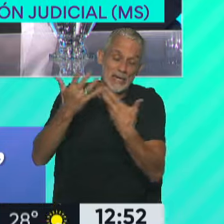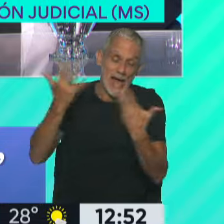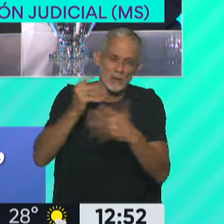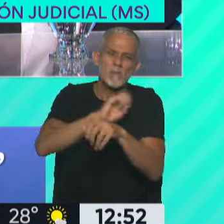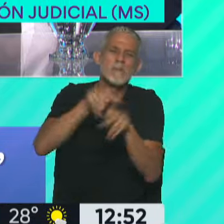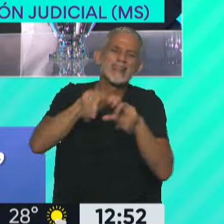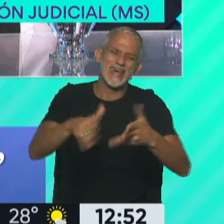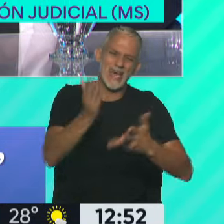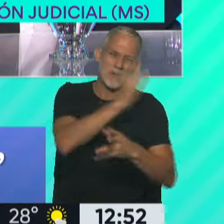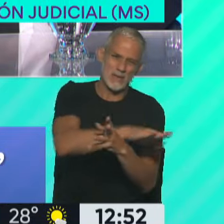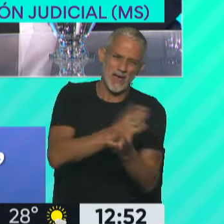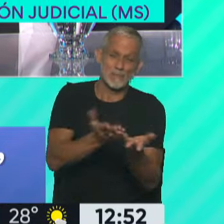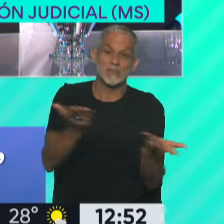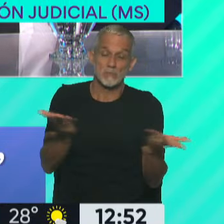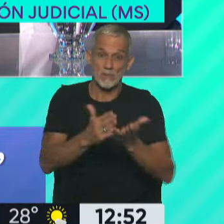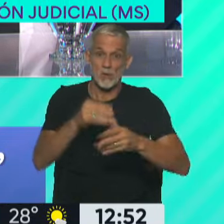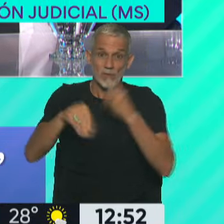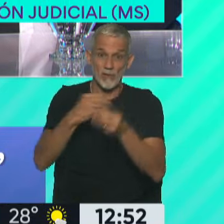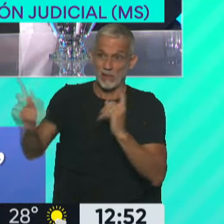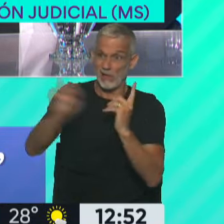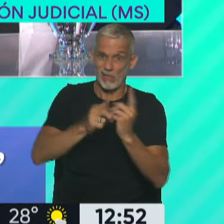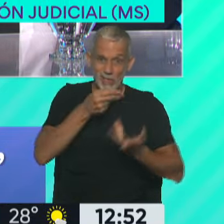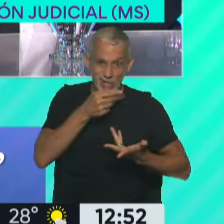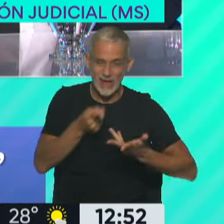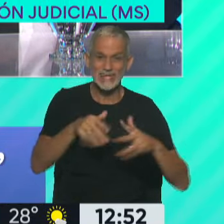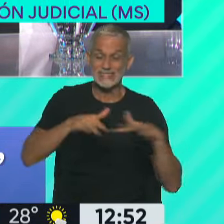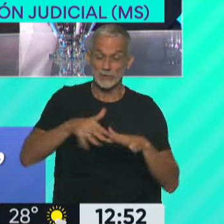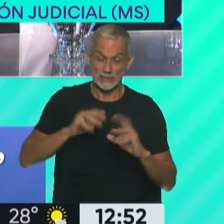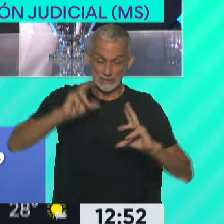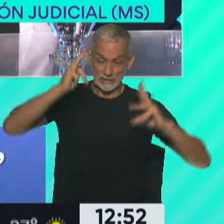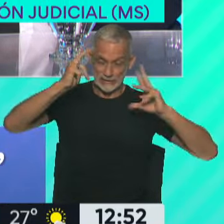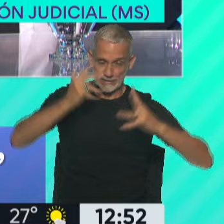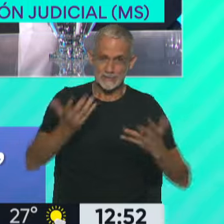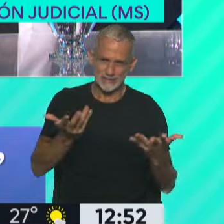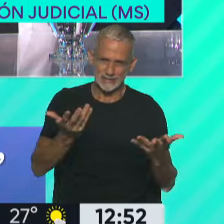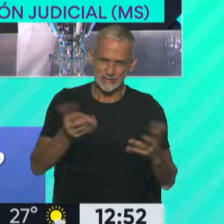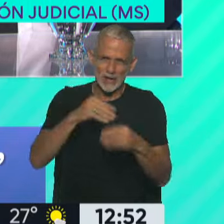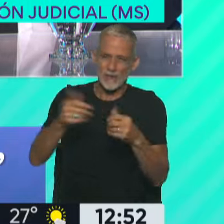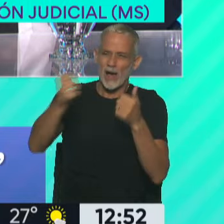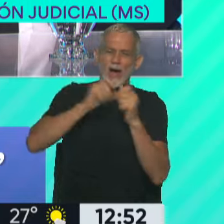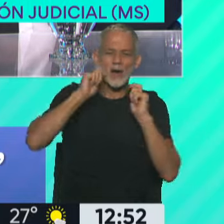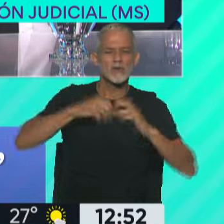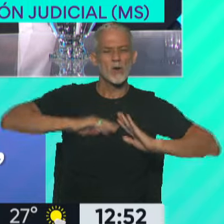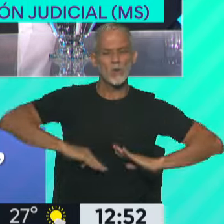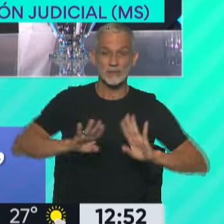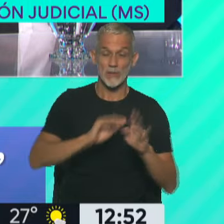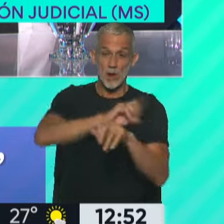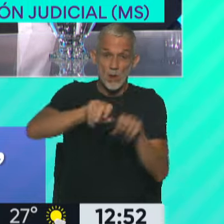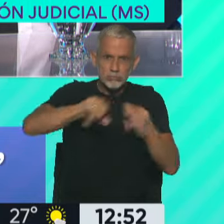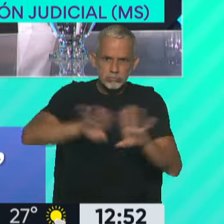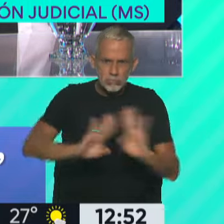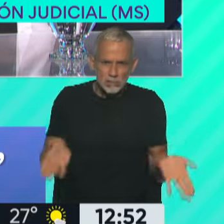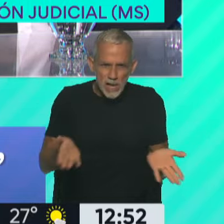aquel momento. Sabemos cuando no reciben familias la situación se altera, pero una vez terminada la cuarentena, una vez